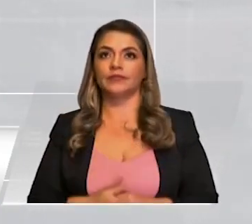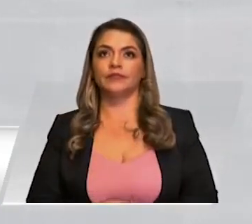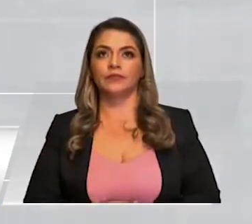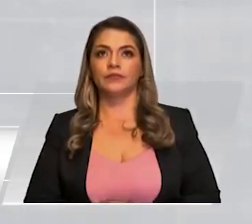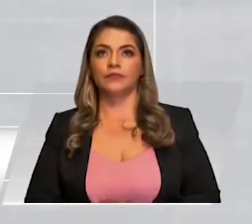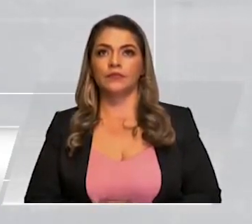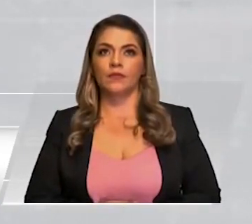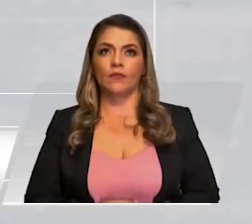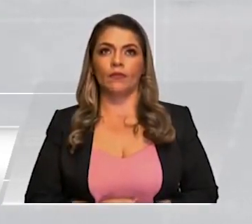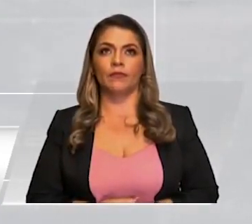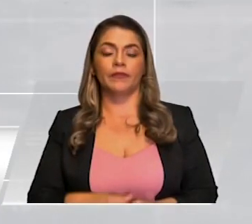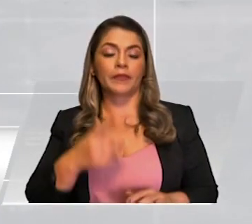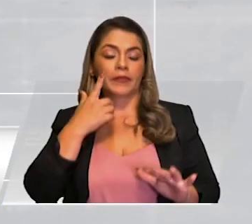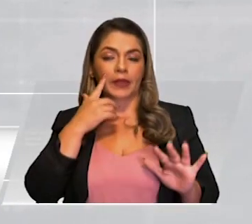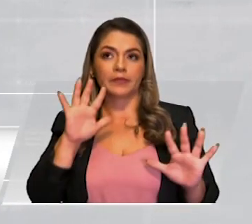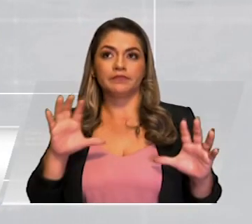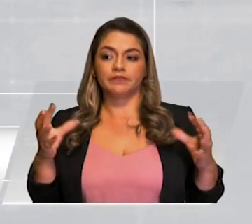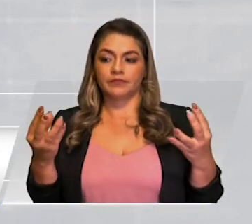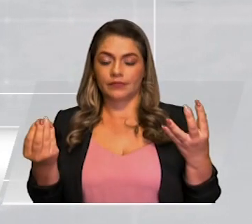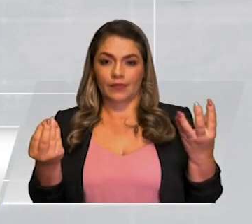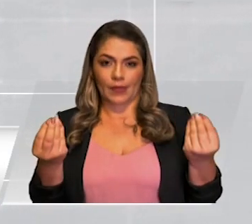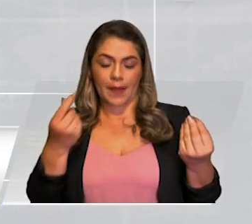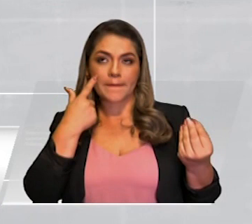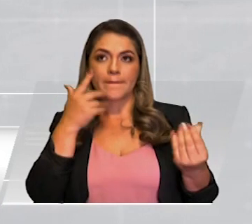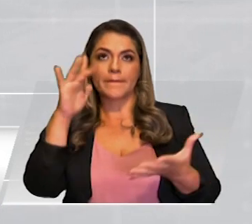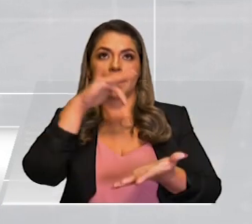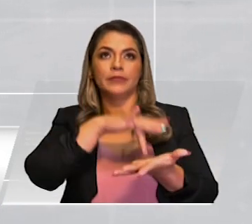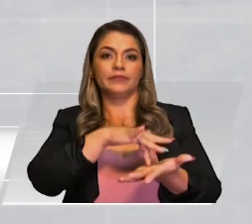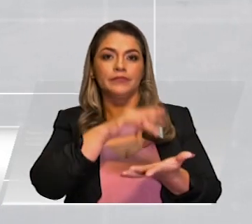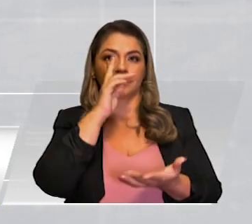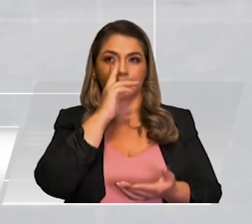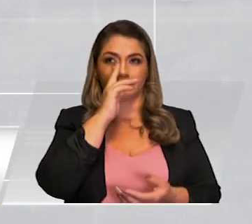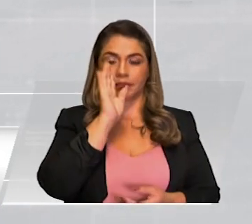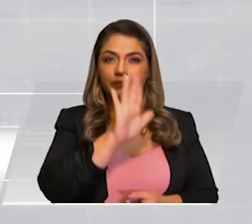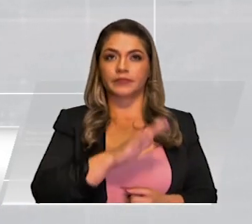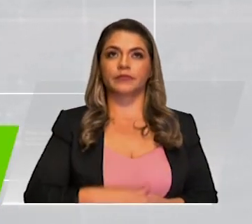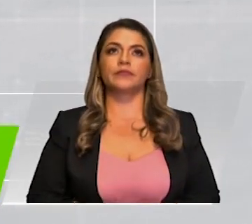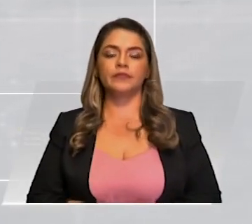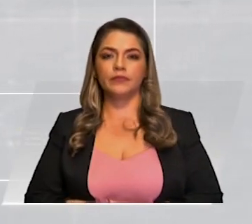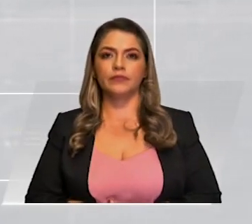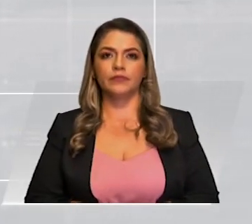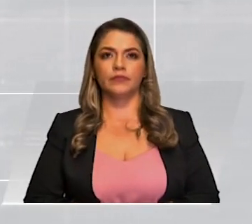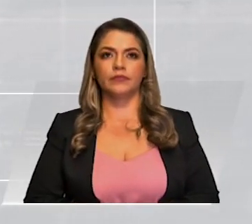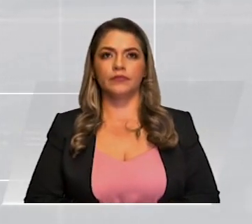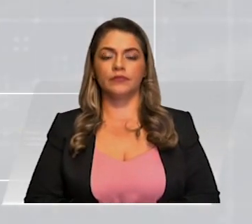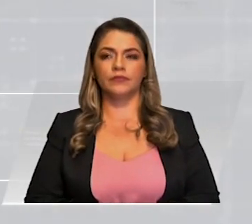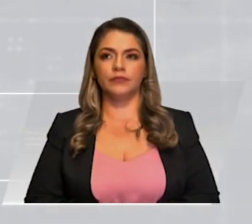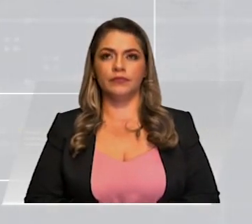finalmente aterriza con Atlético Nacional, ahora al servicio de Alejandro Restrepo.